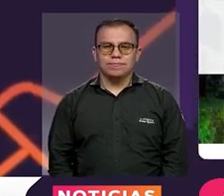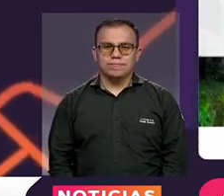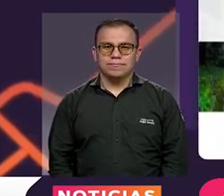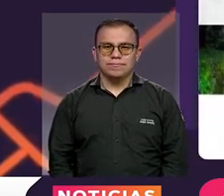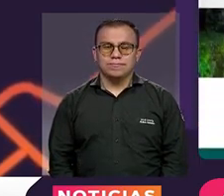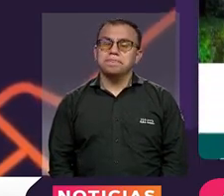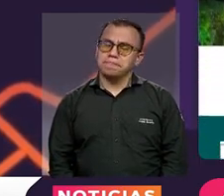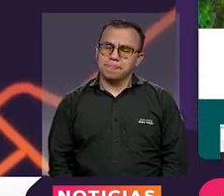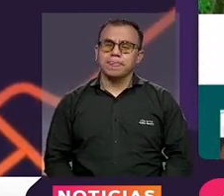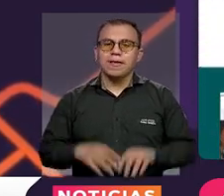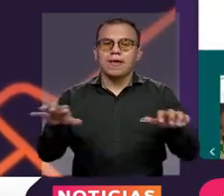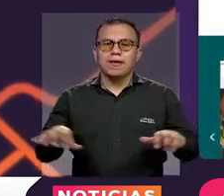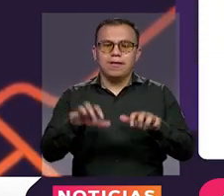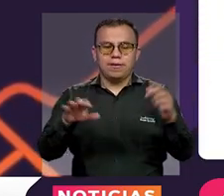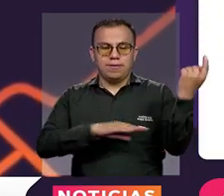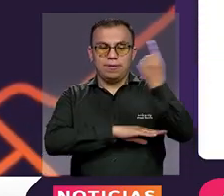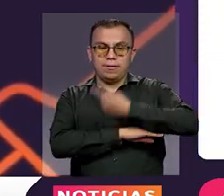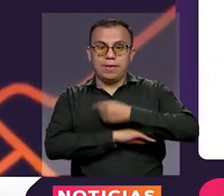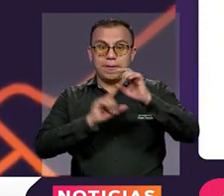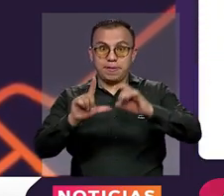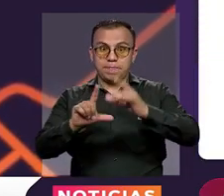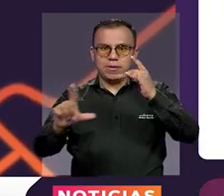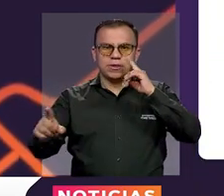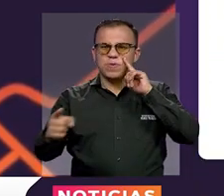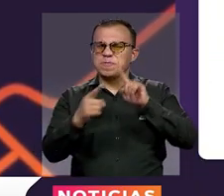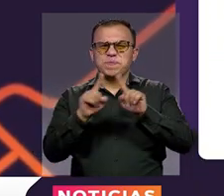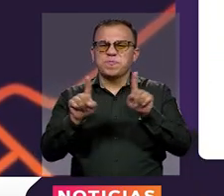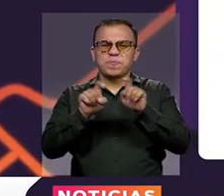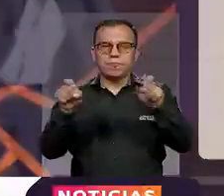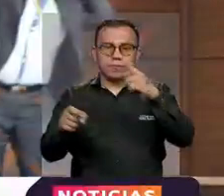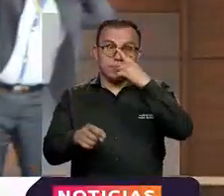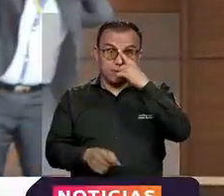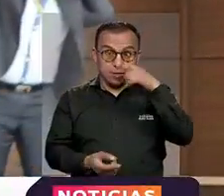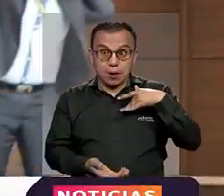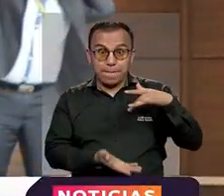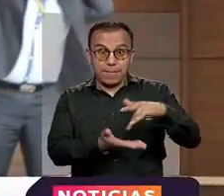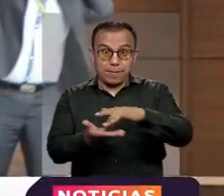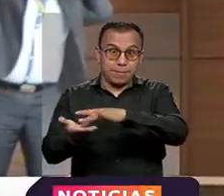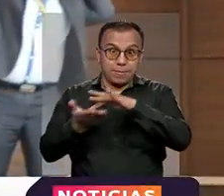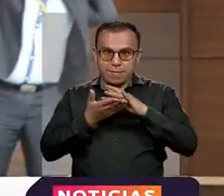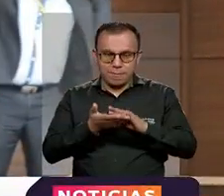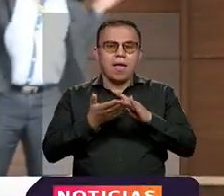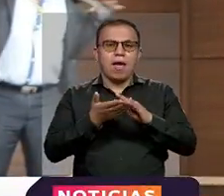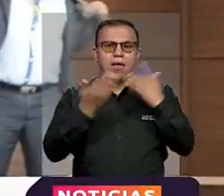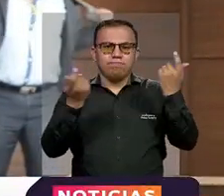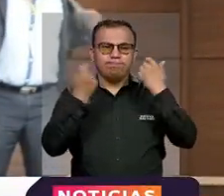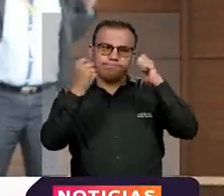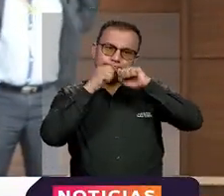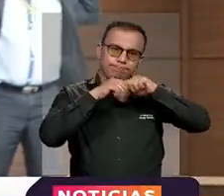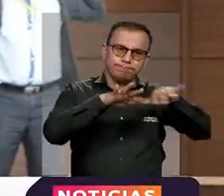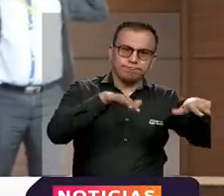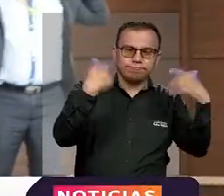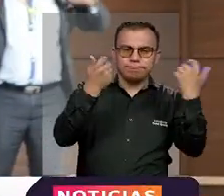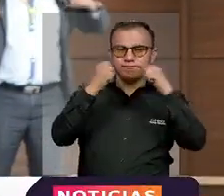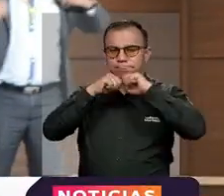congresoambientalcar.com.co. El evento será virtual. El objetivo es que los asistentes repliquen las iniciativas que se realizan.